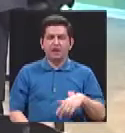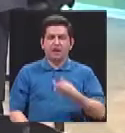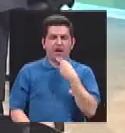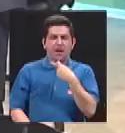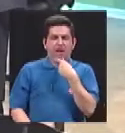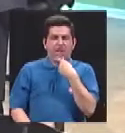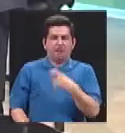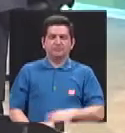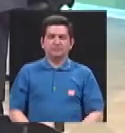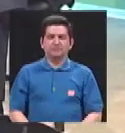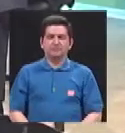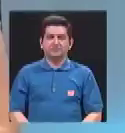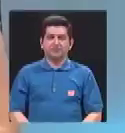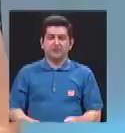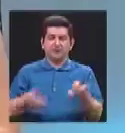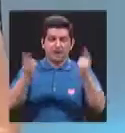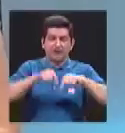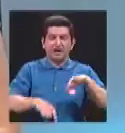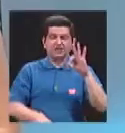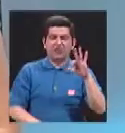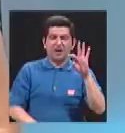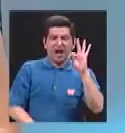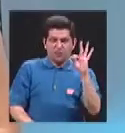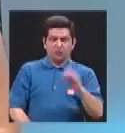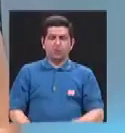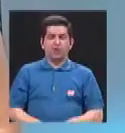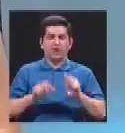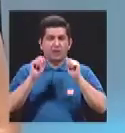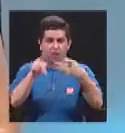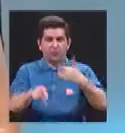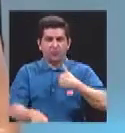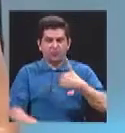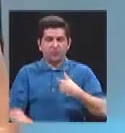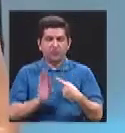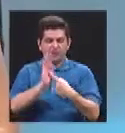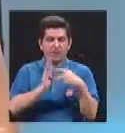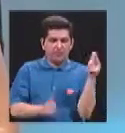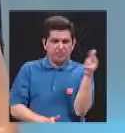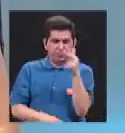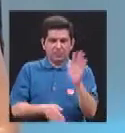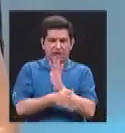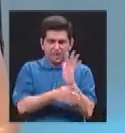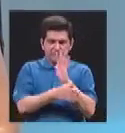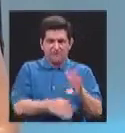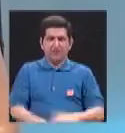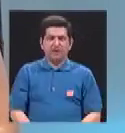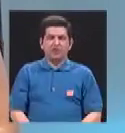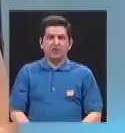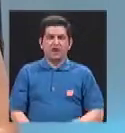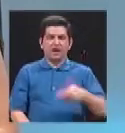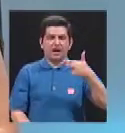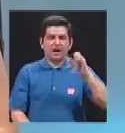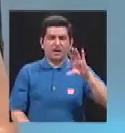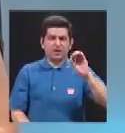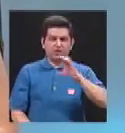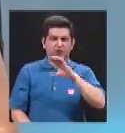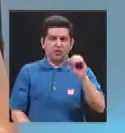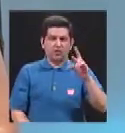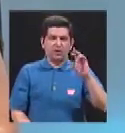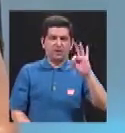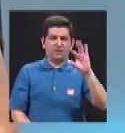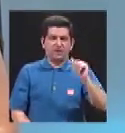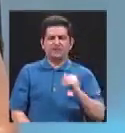En Inglaterra. Sí, bueno, en el caso de don Fernando Trueba nos dio la oportunidad de pasar imágenes de la película Chico y Rita,